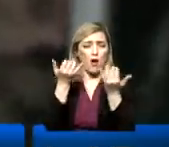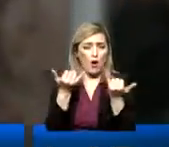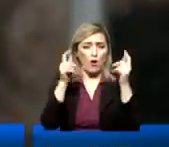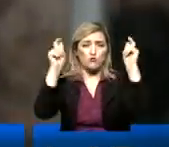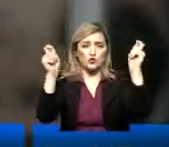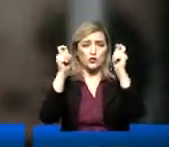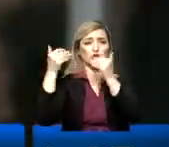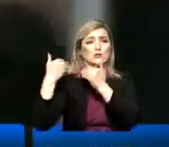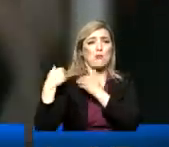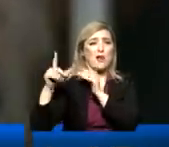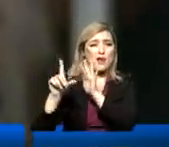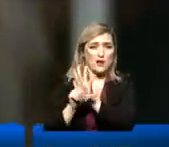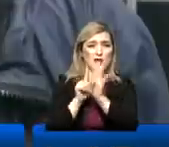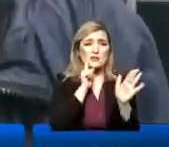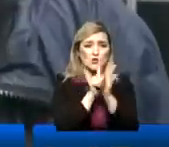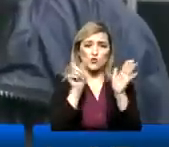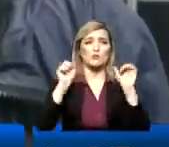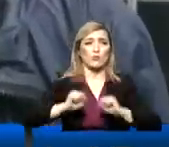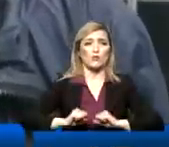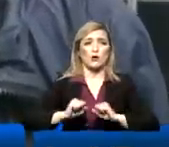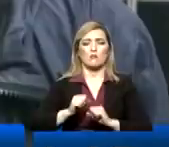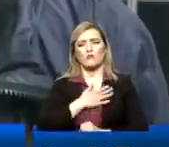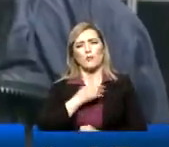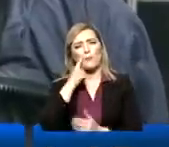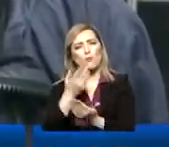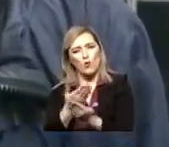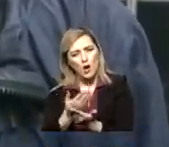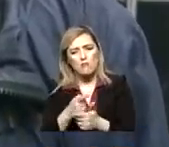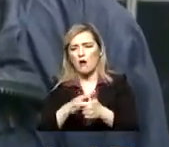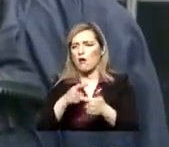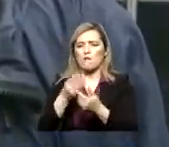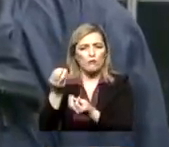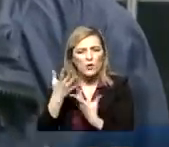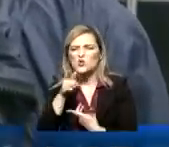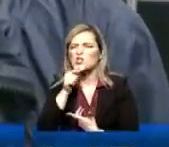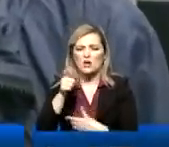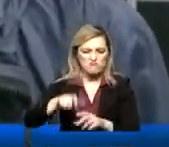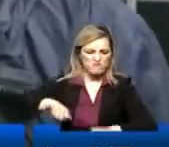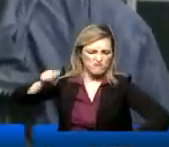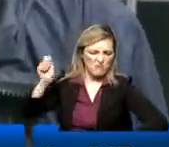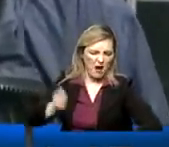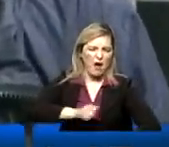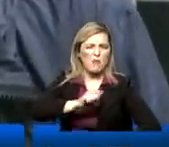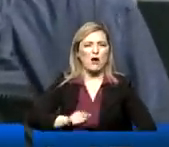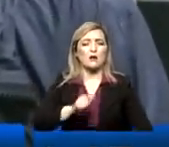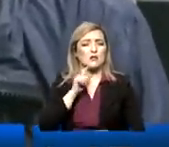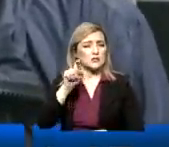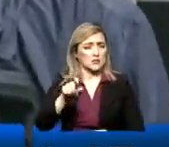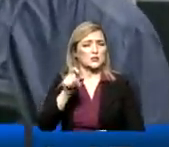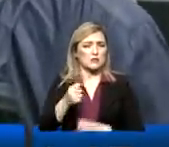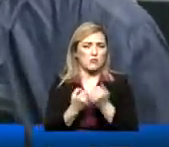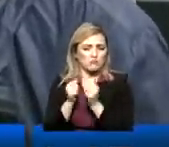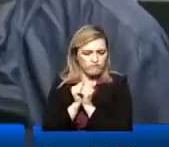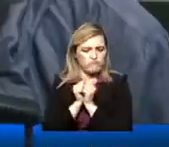se está haciendo cargo del tema legal, pero necesitamos de pruebas, necesitamos información de toda la gente para... Ahora sí necesitamos unir todas